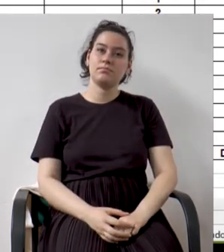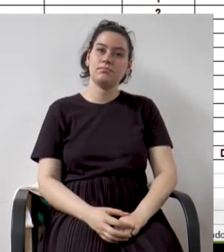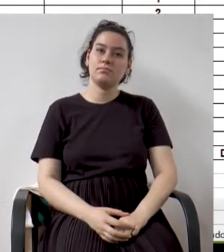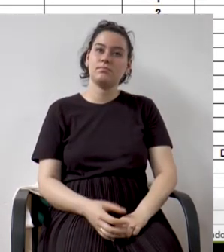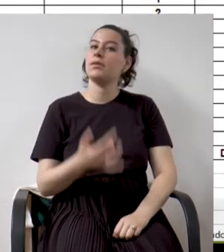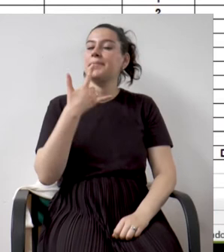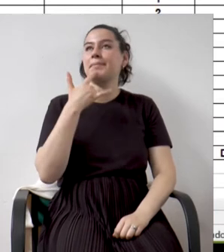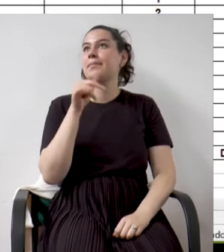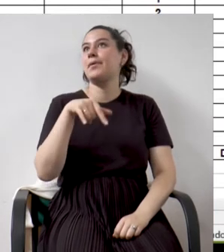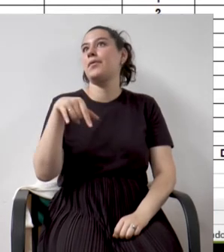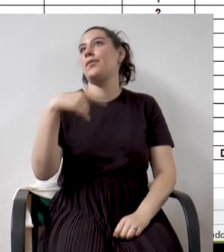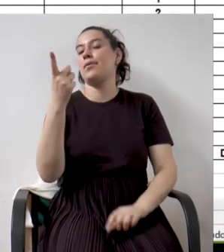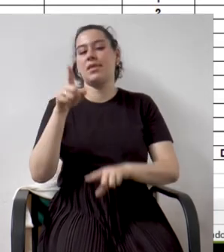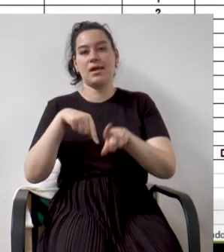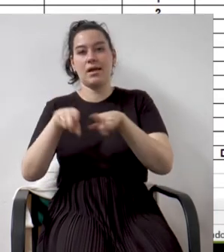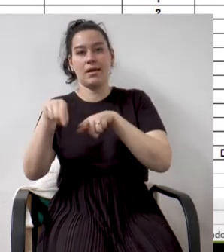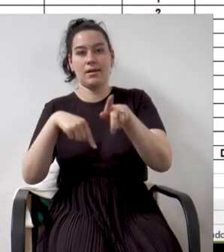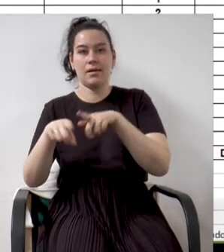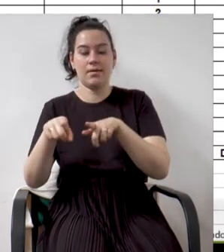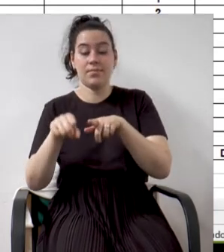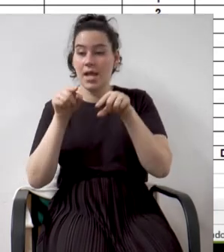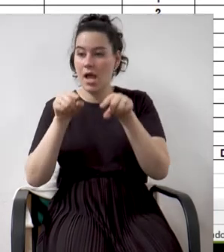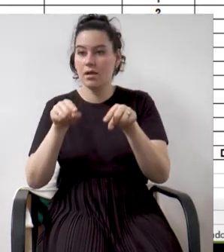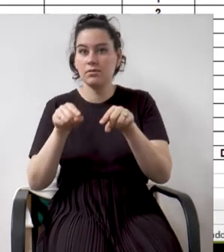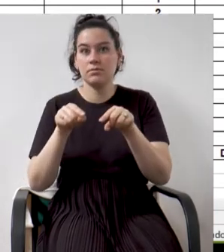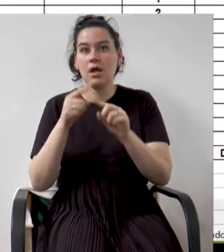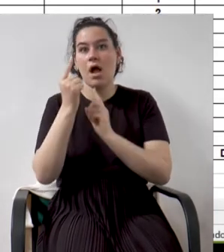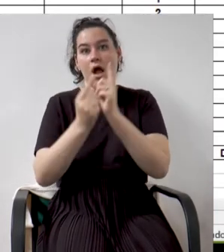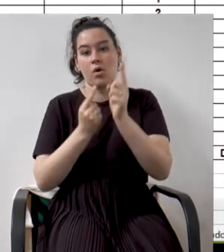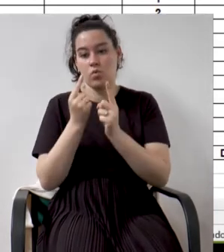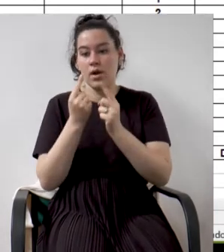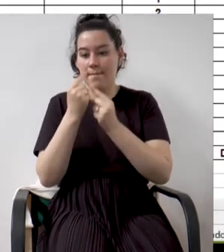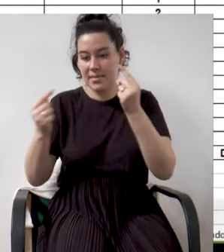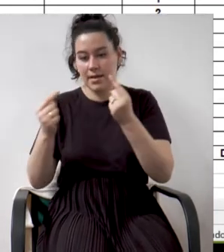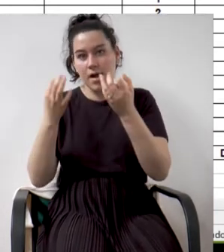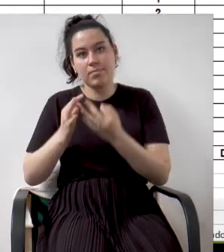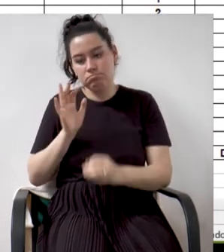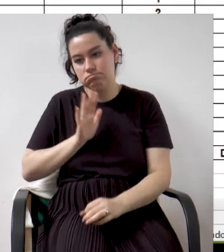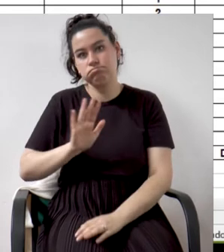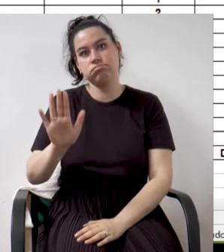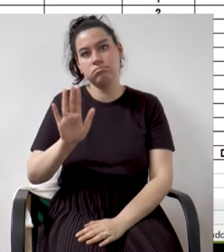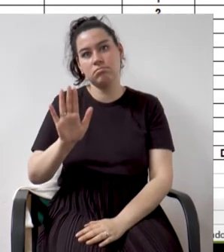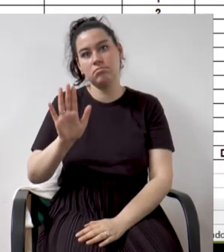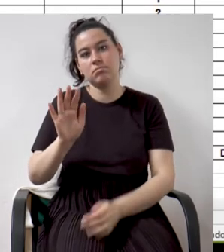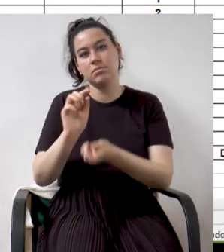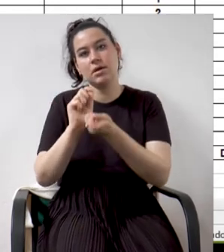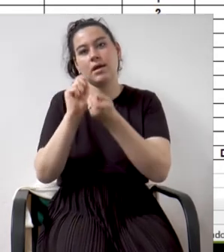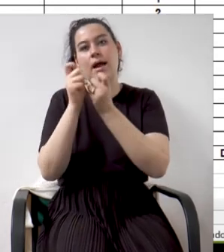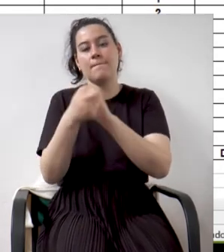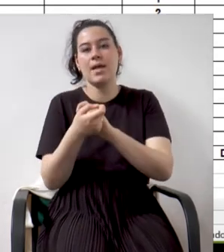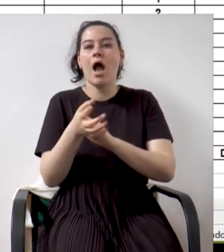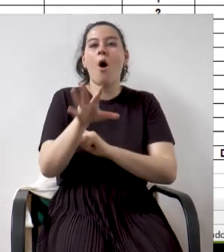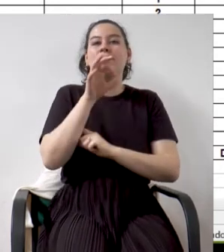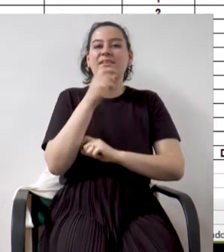Pero puede pasar en otro tipo de carreras donde alguna de estas específicas de carrera se transforme en una optativa